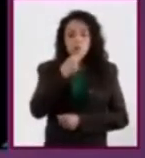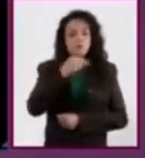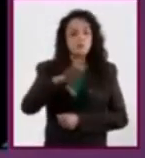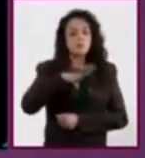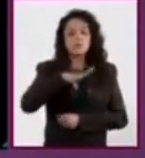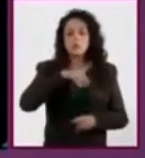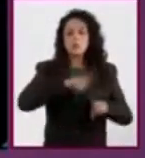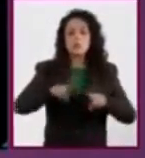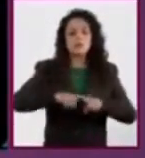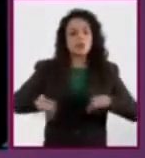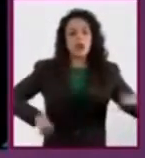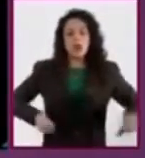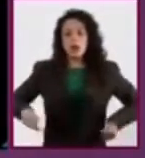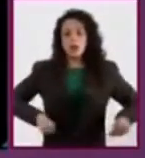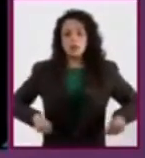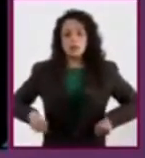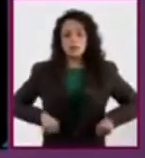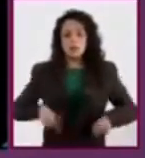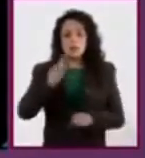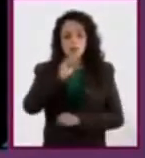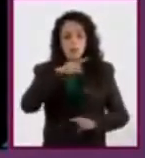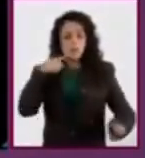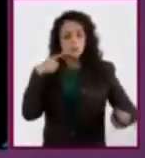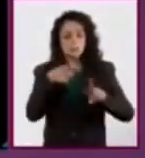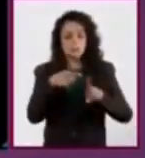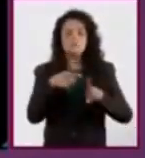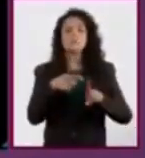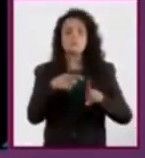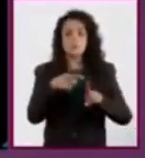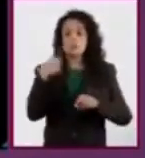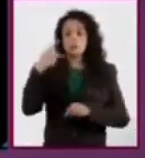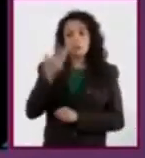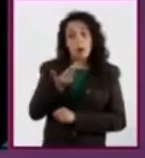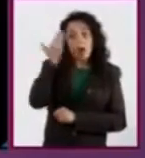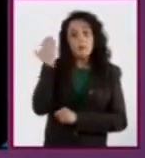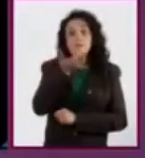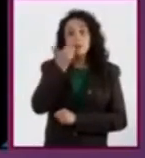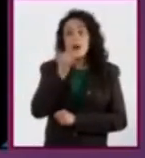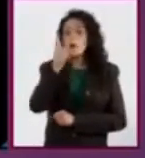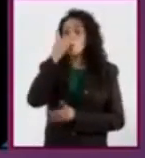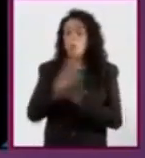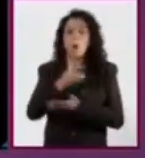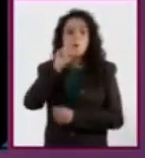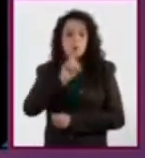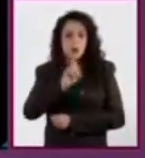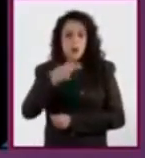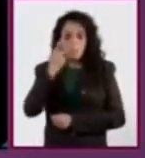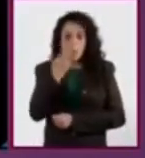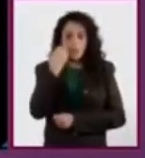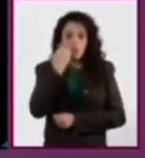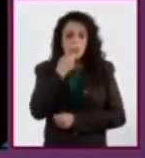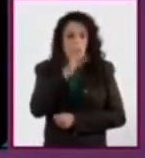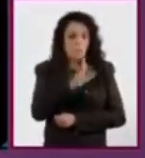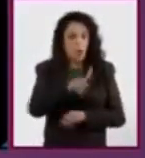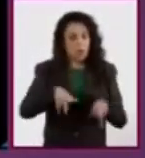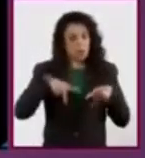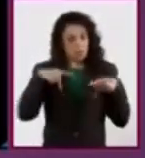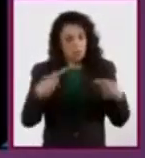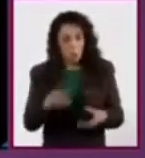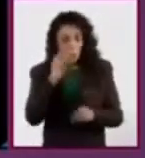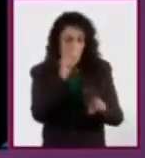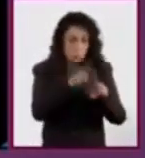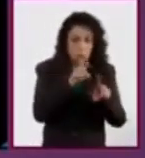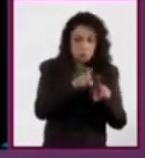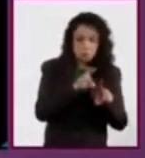que tradicionalmente correspondían a la mujer, sin que esto se considere como un signo de debilidad o un motivo de